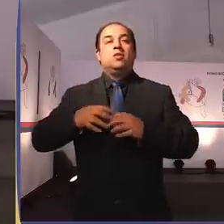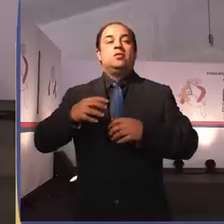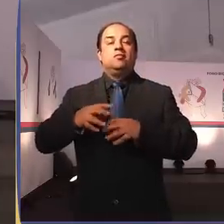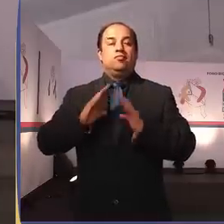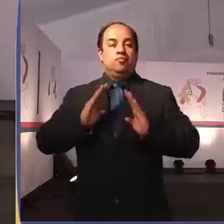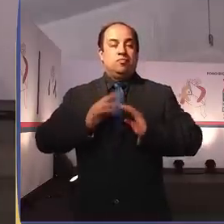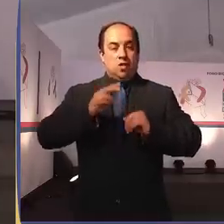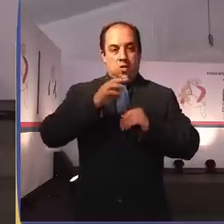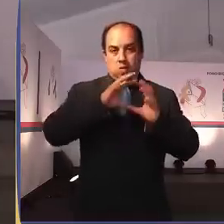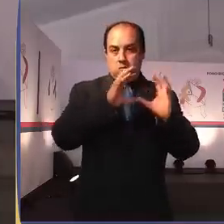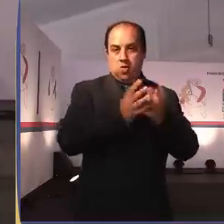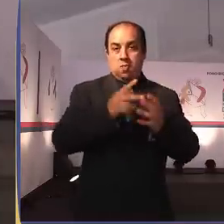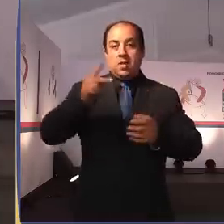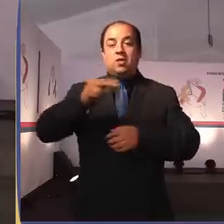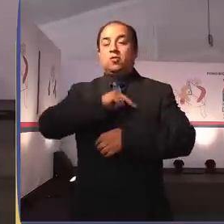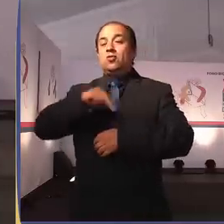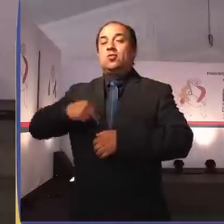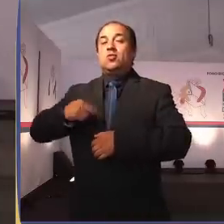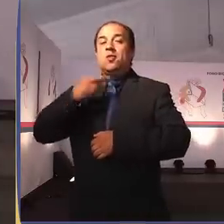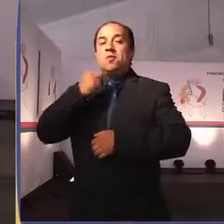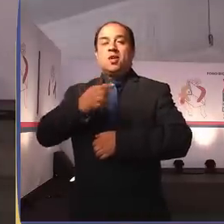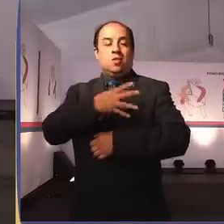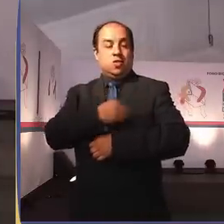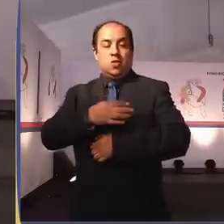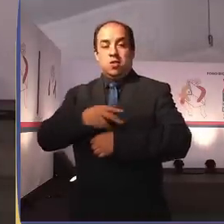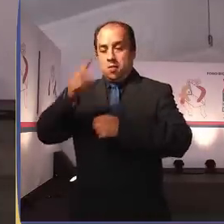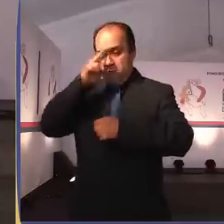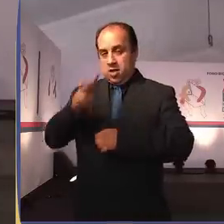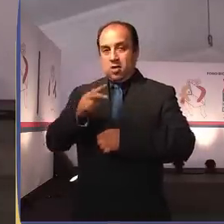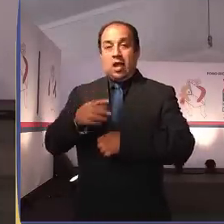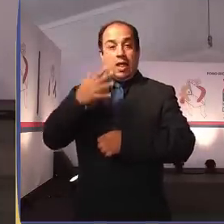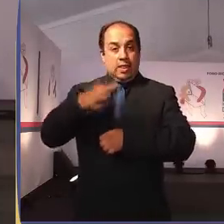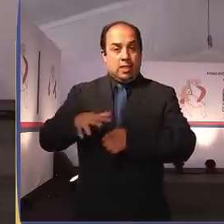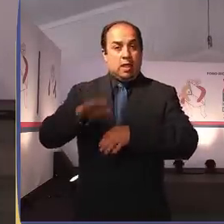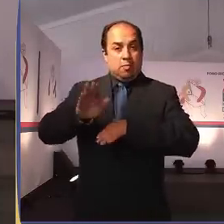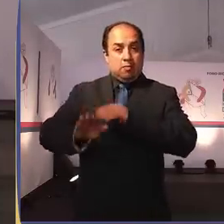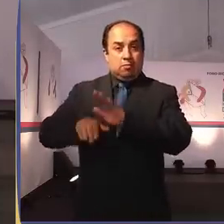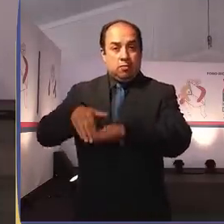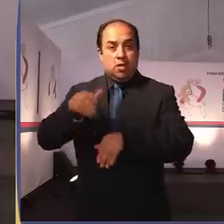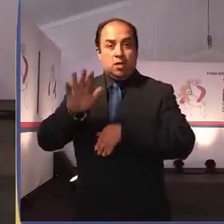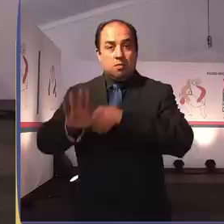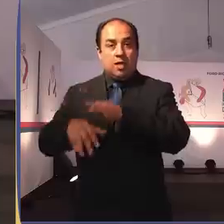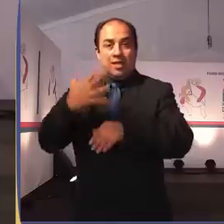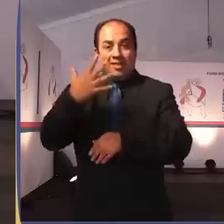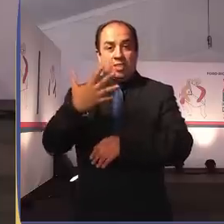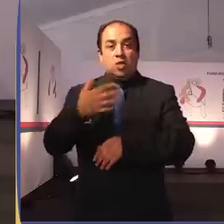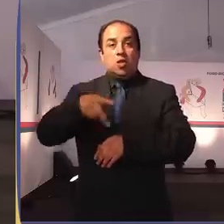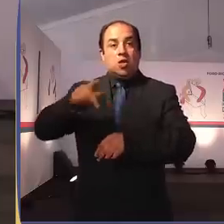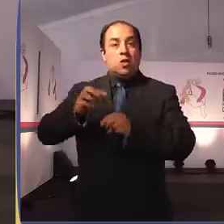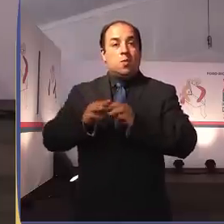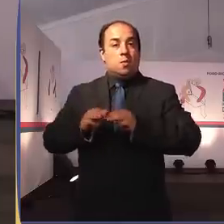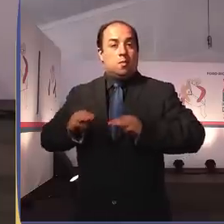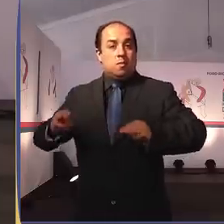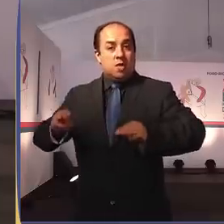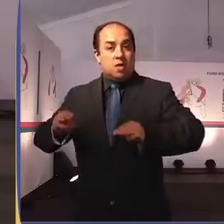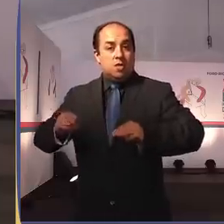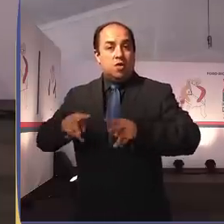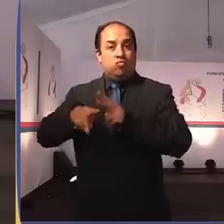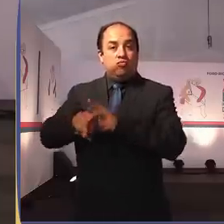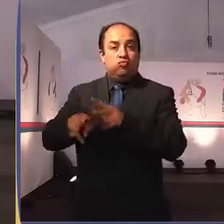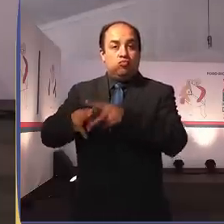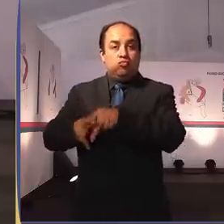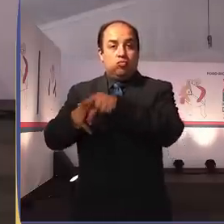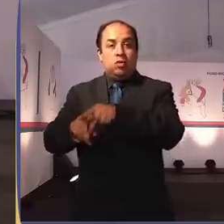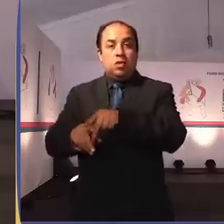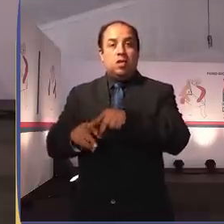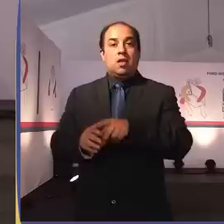México. Cada 10 pasos, 5 kilómetros diciendo esto. ¿Y qué ocurre? Que en una fila de 5 de fondo, los de la primera